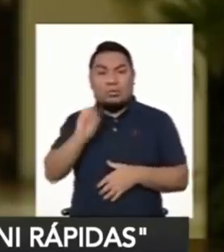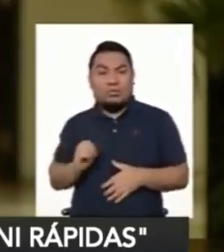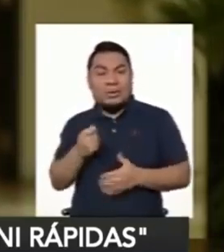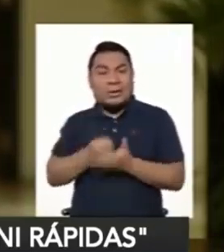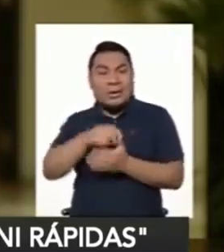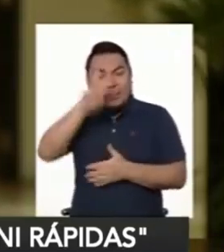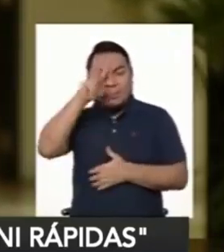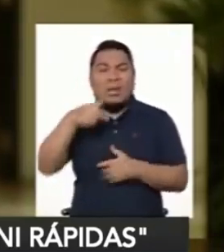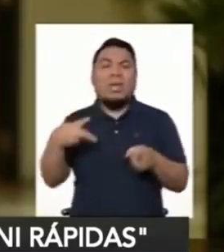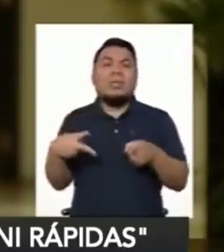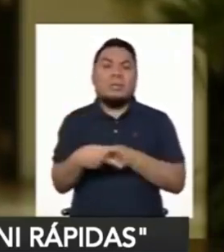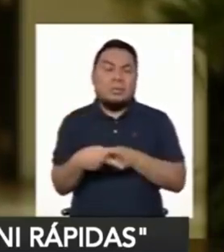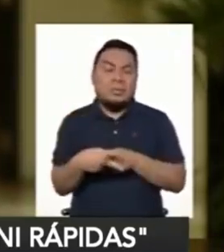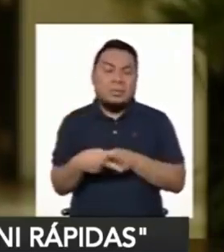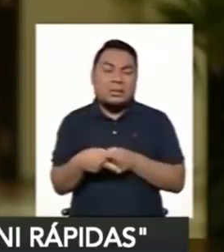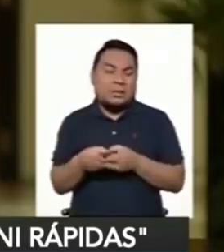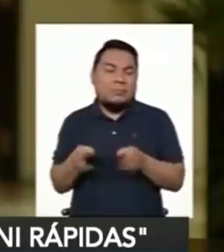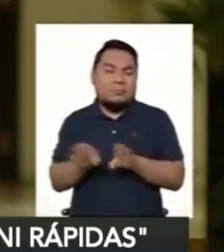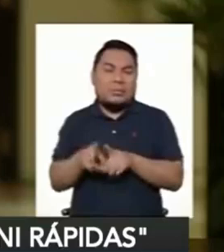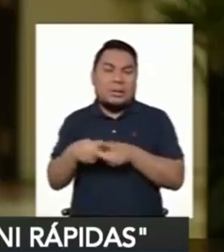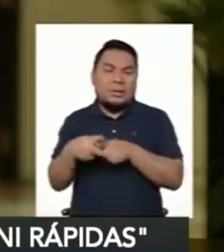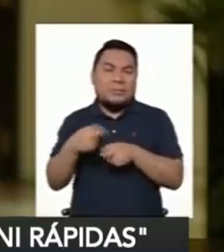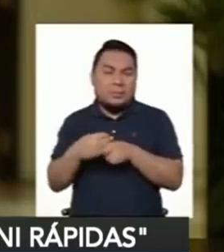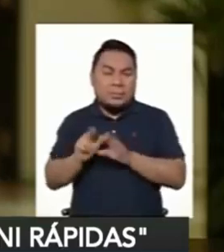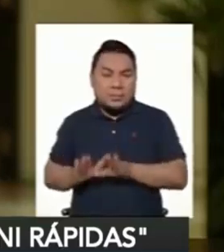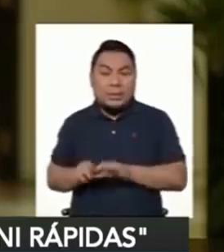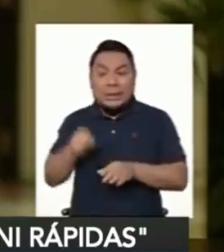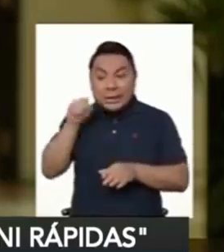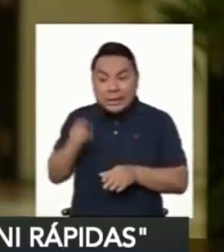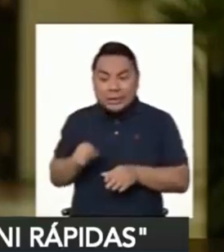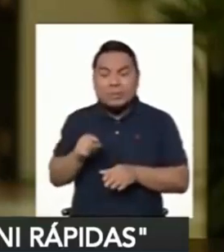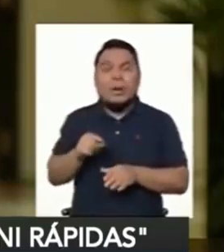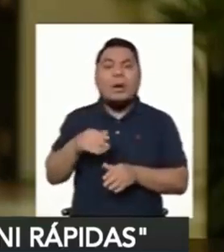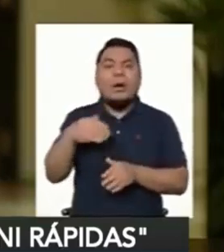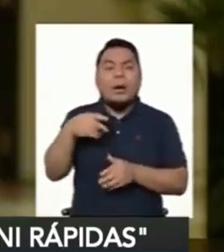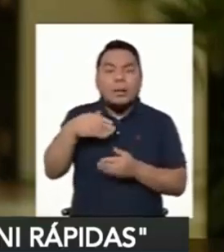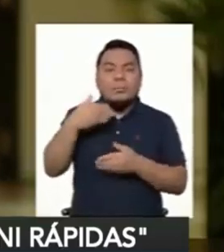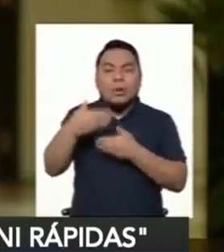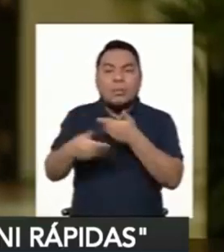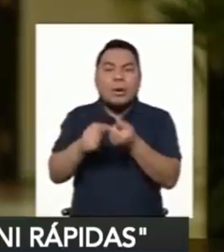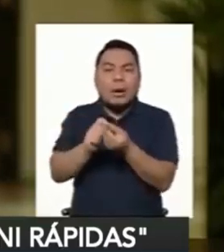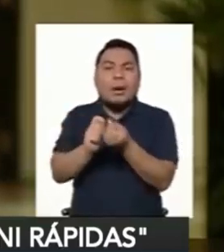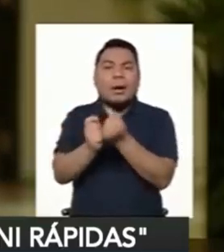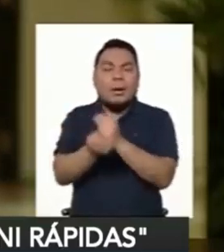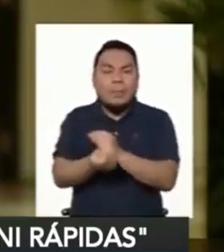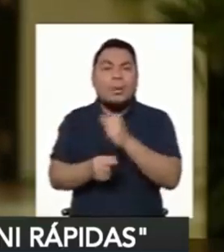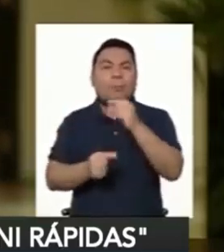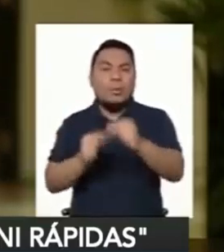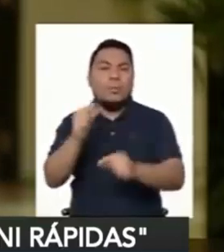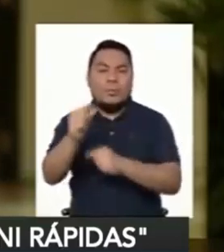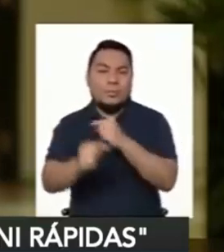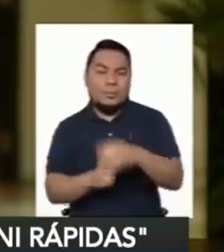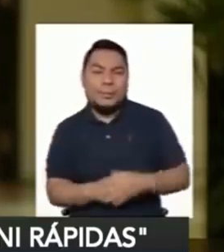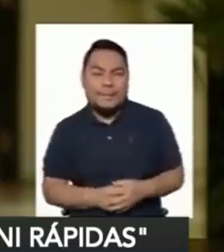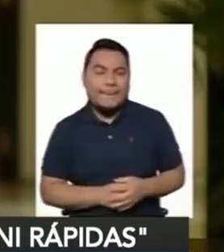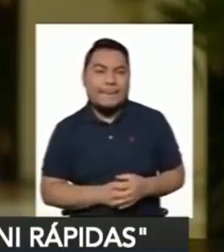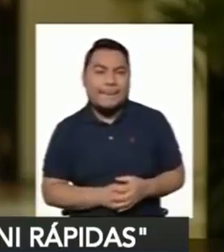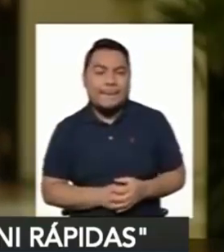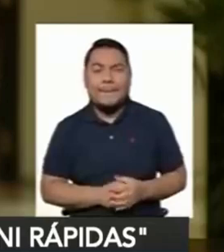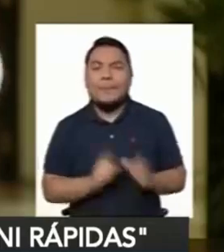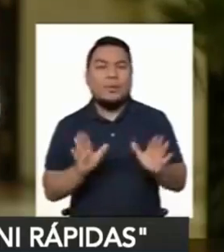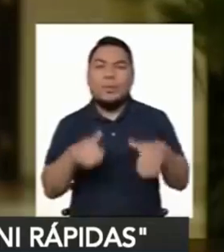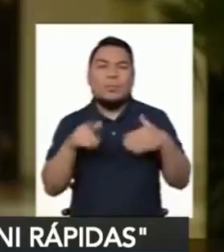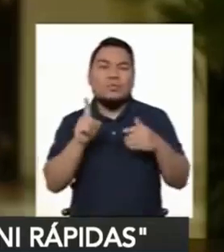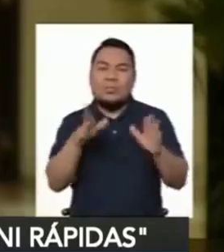paralizado. Y eso tenemos que gradualmente cambiarlo, corregirlo. No podemos sostener